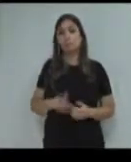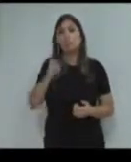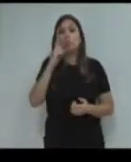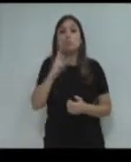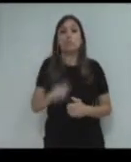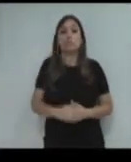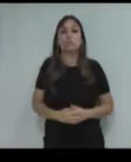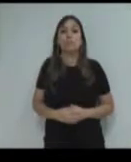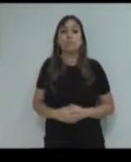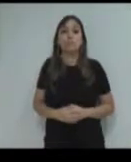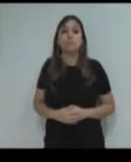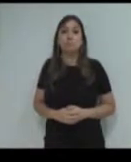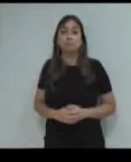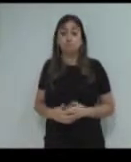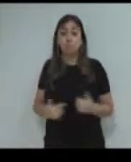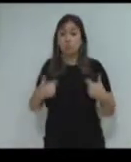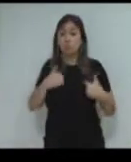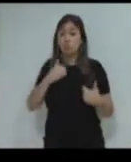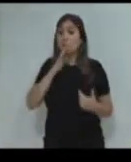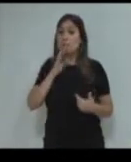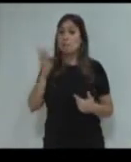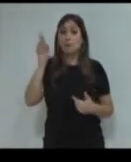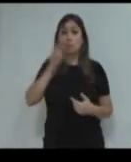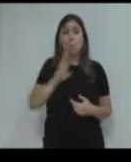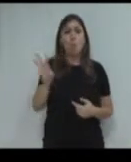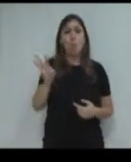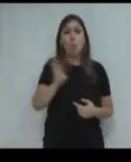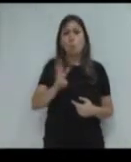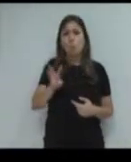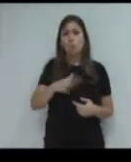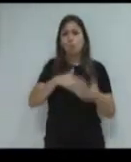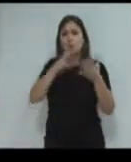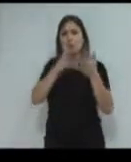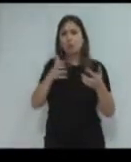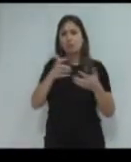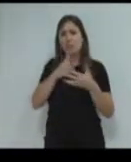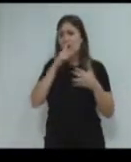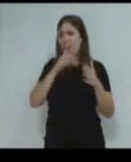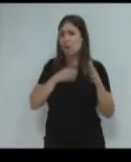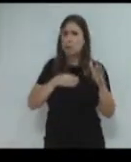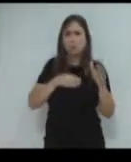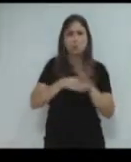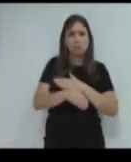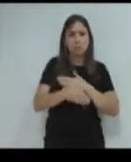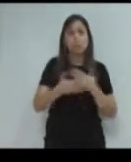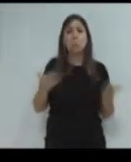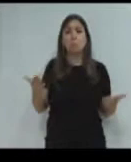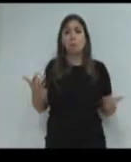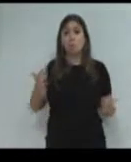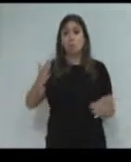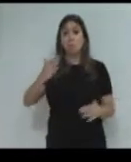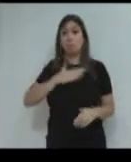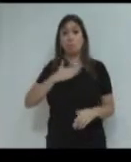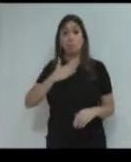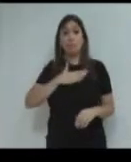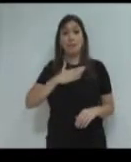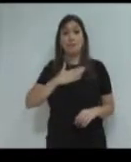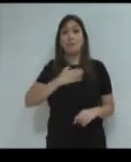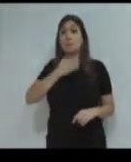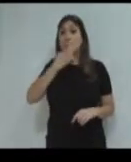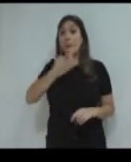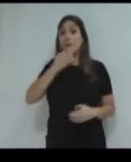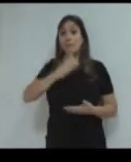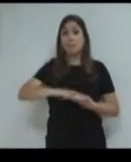sé, yo repito, un Word muy accesible, me lo llevo a mi